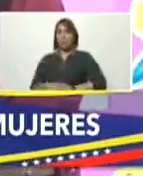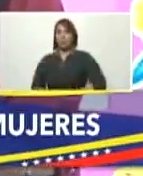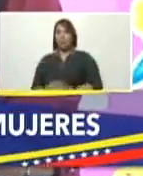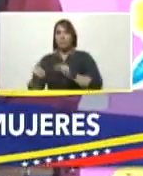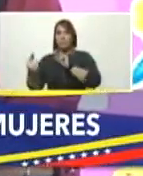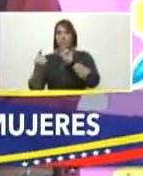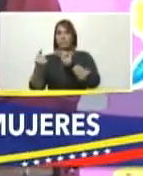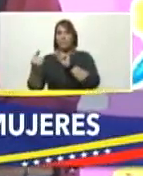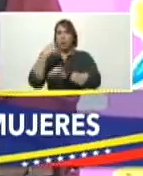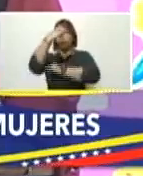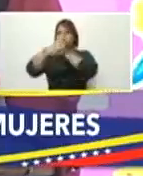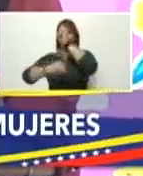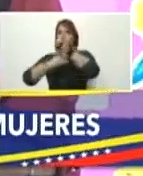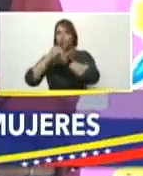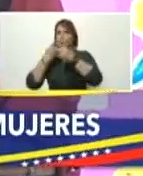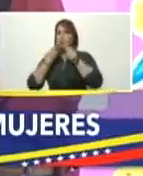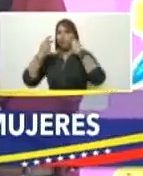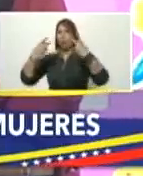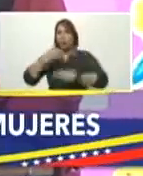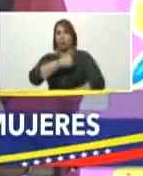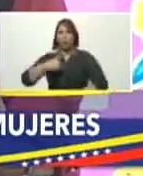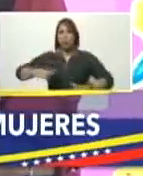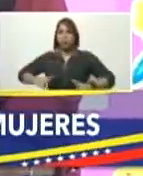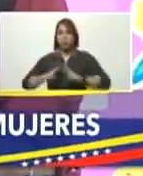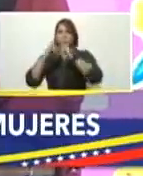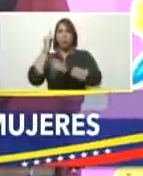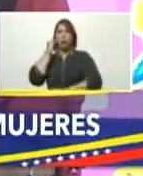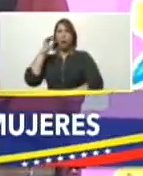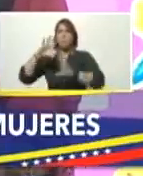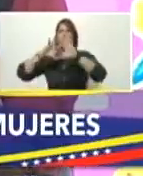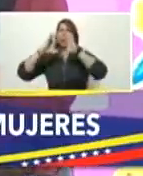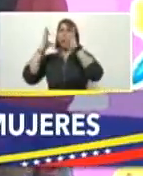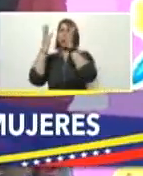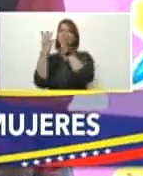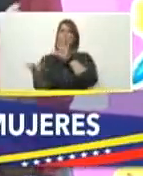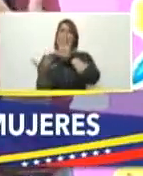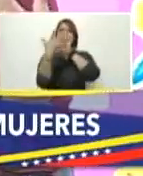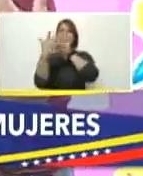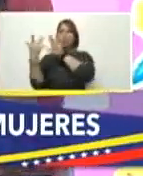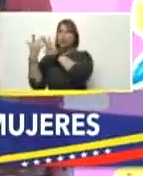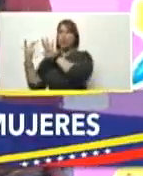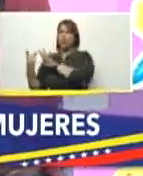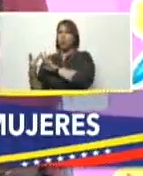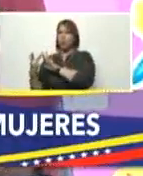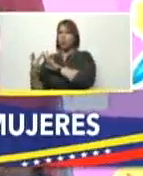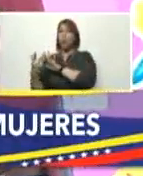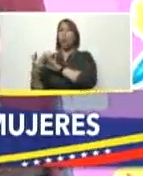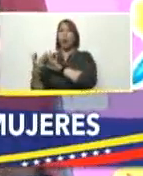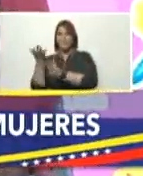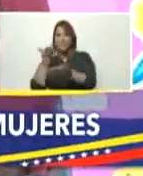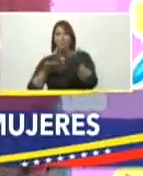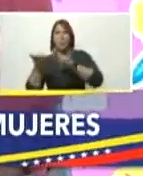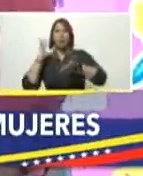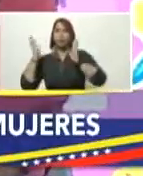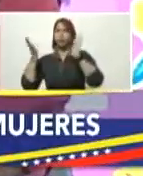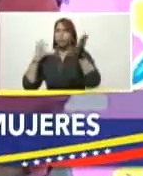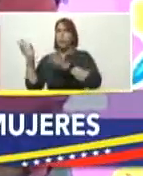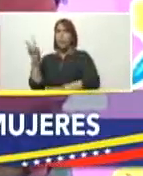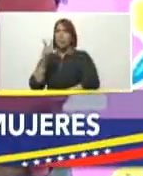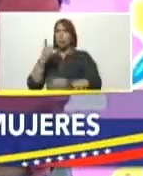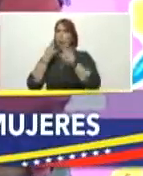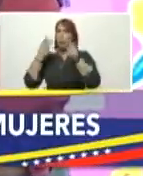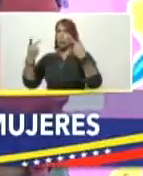debate internacional. Queremos encontrarnos con las mujeres del mundo, conocer reflexiones, intercambiar experiencias. Venezuela es un